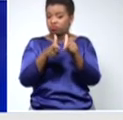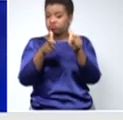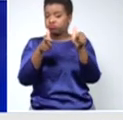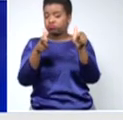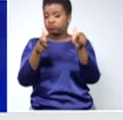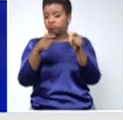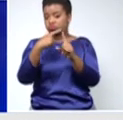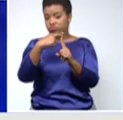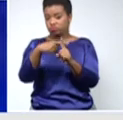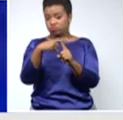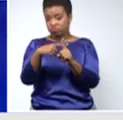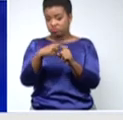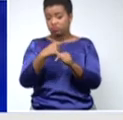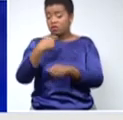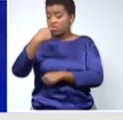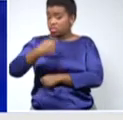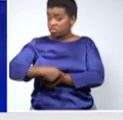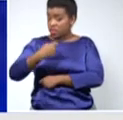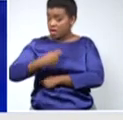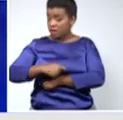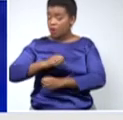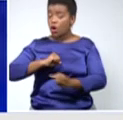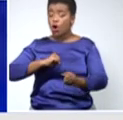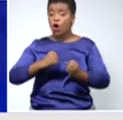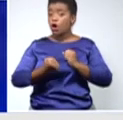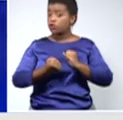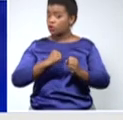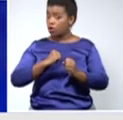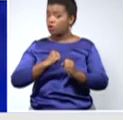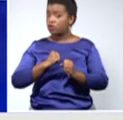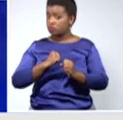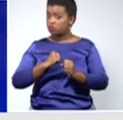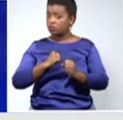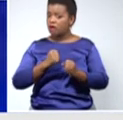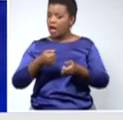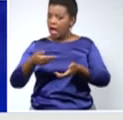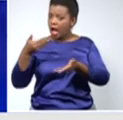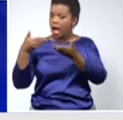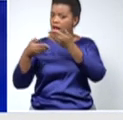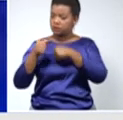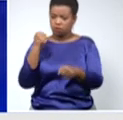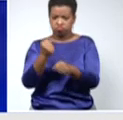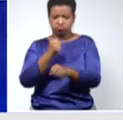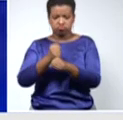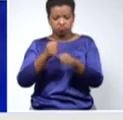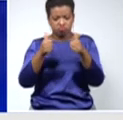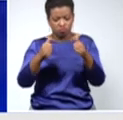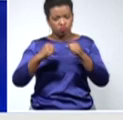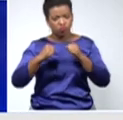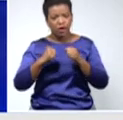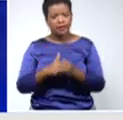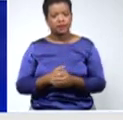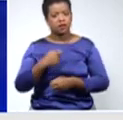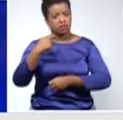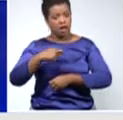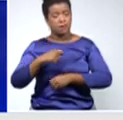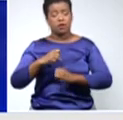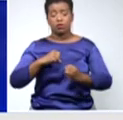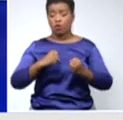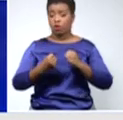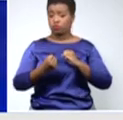que deben de controlarlo como lo han demostrado otras veces. Ahí ustedes tienen la curva, una reducción el último